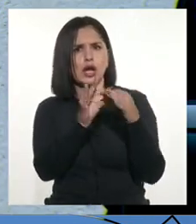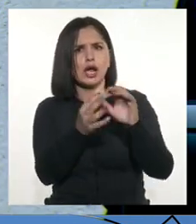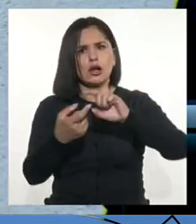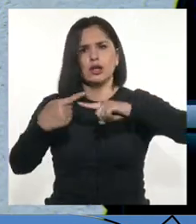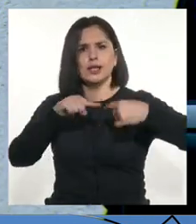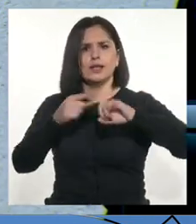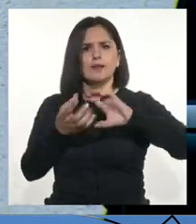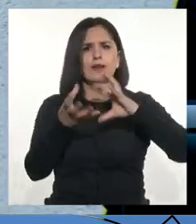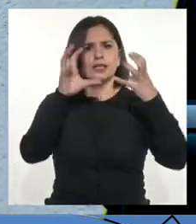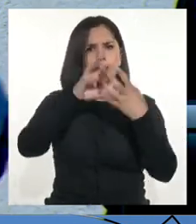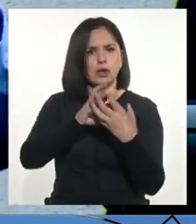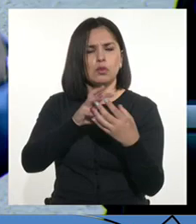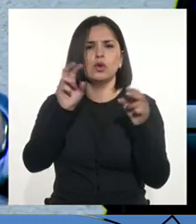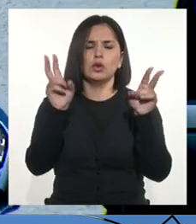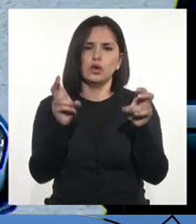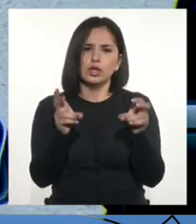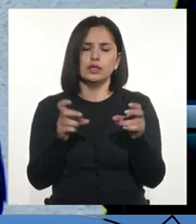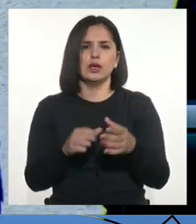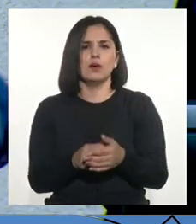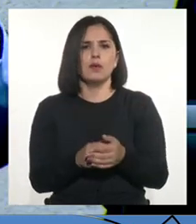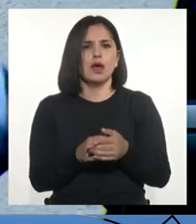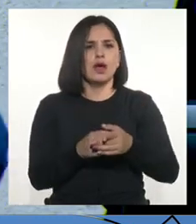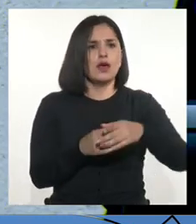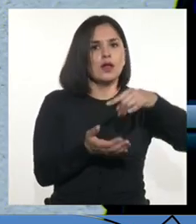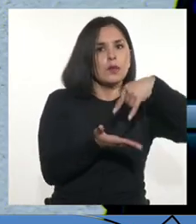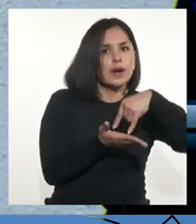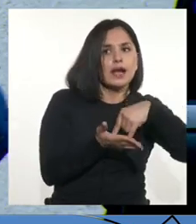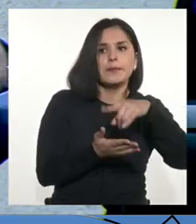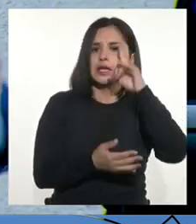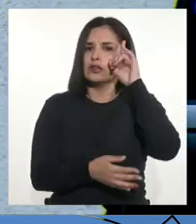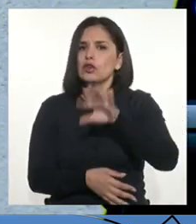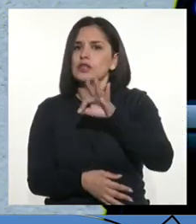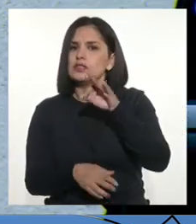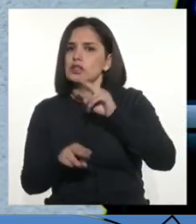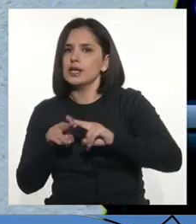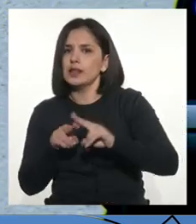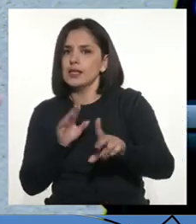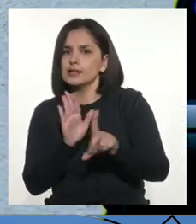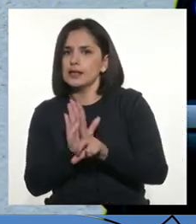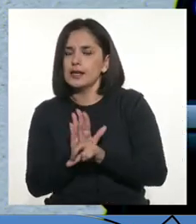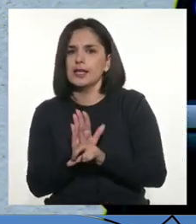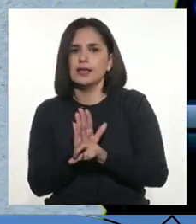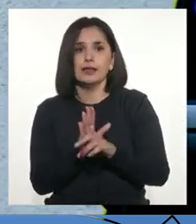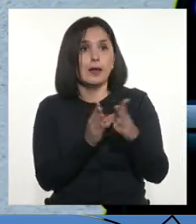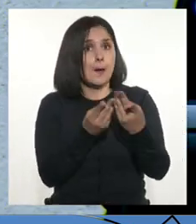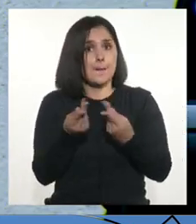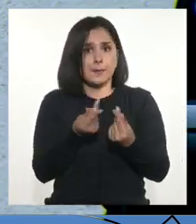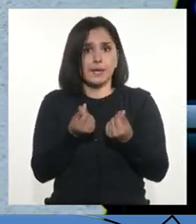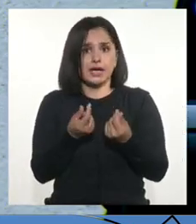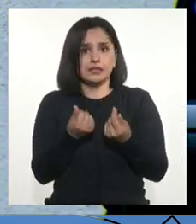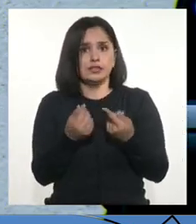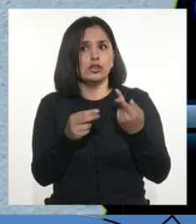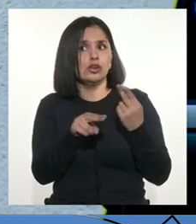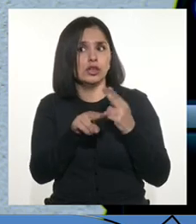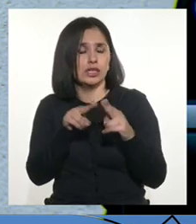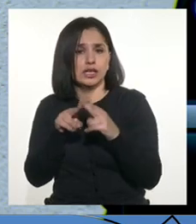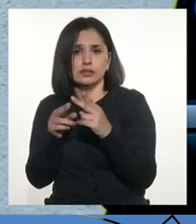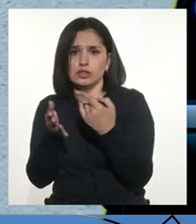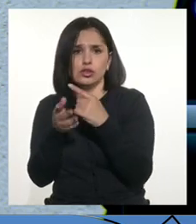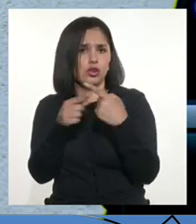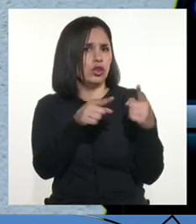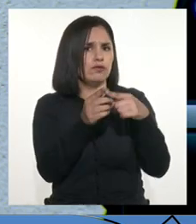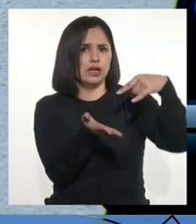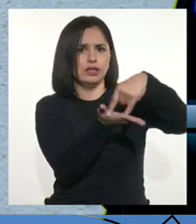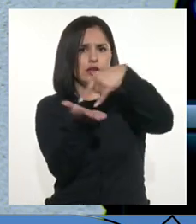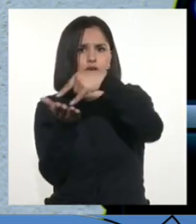respecto a los temas de los parlamentos de decisiones legislativas de marco y son muy parecidos lo que están haciendo todos los parlamentos y